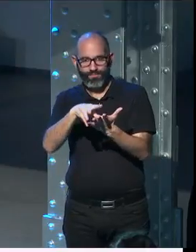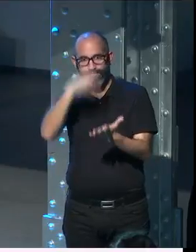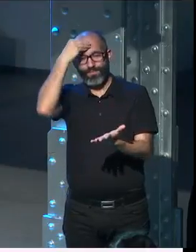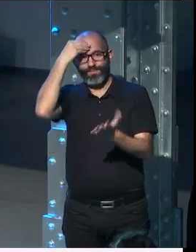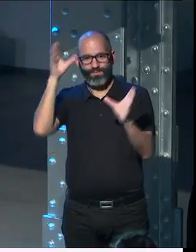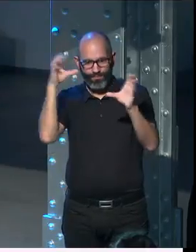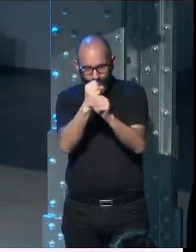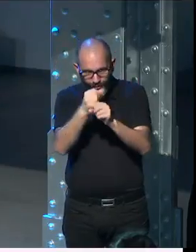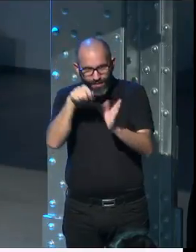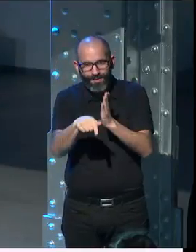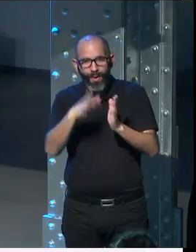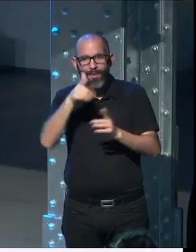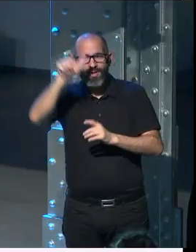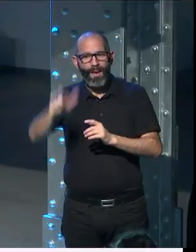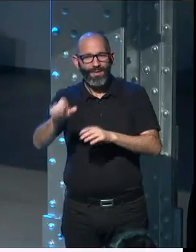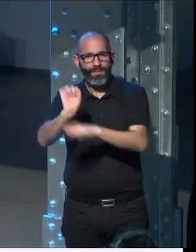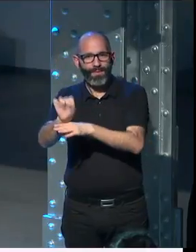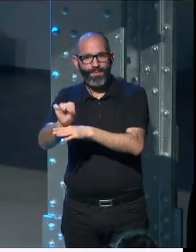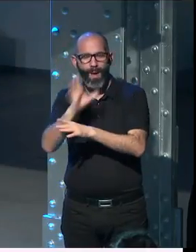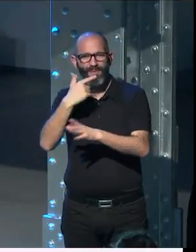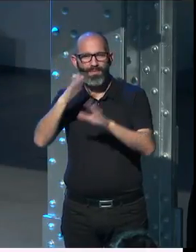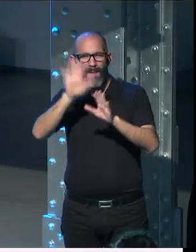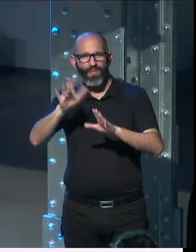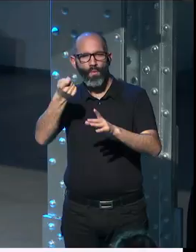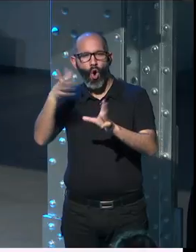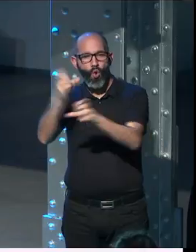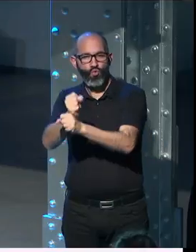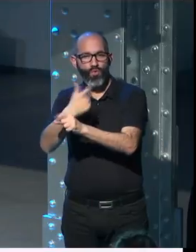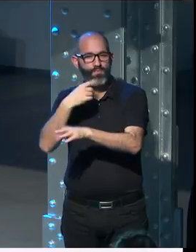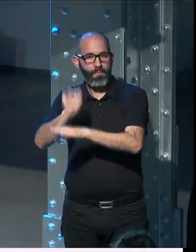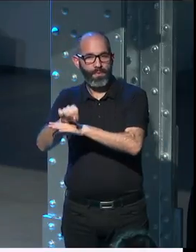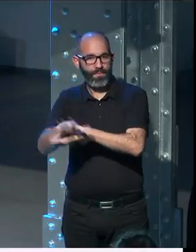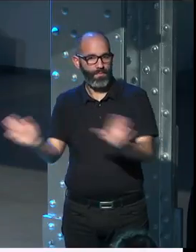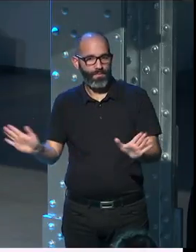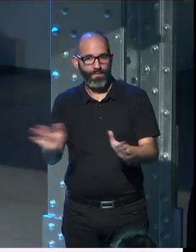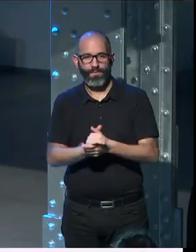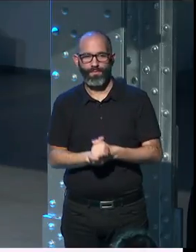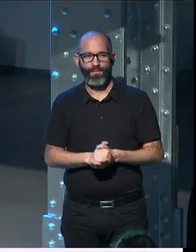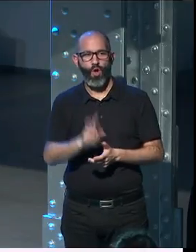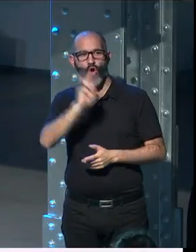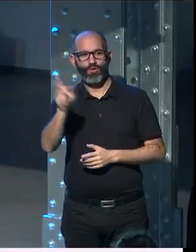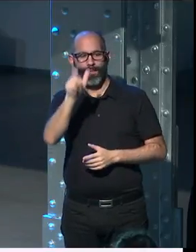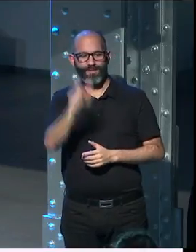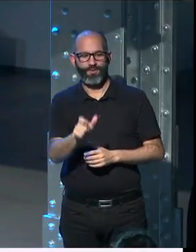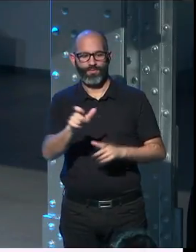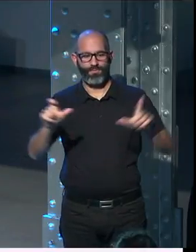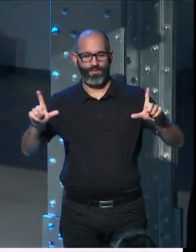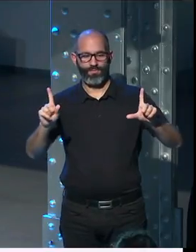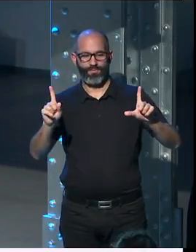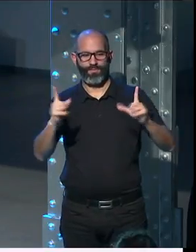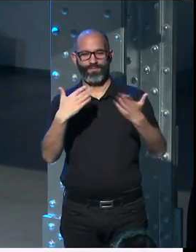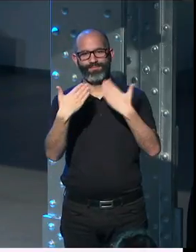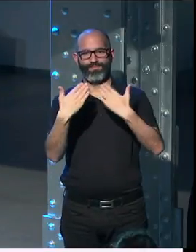La persona es irrelevante en ese momento para él, está oscurecida. Por lo tanto, no se entera. Aquí hay otro viandante.